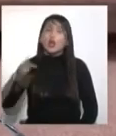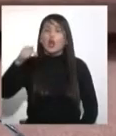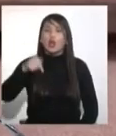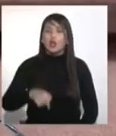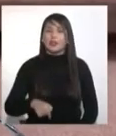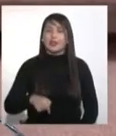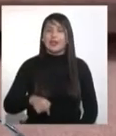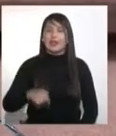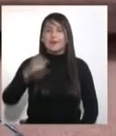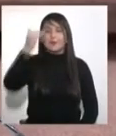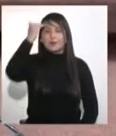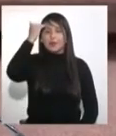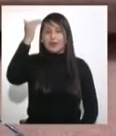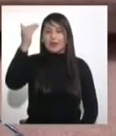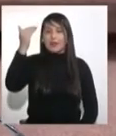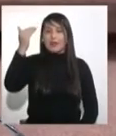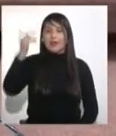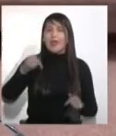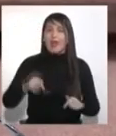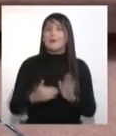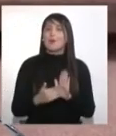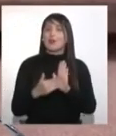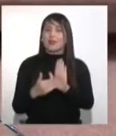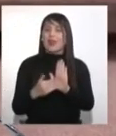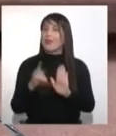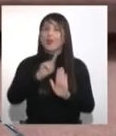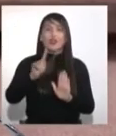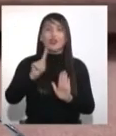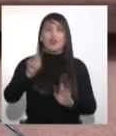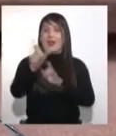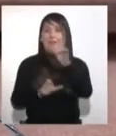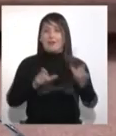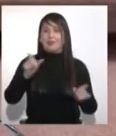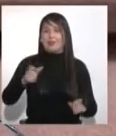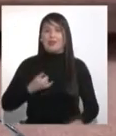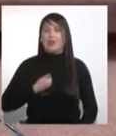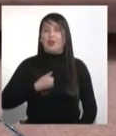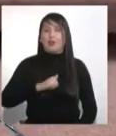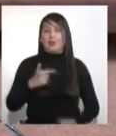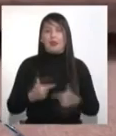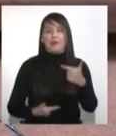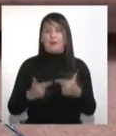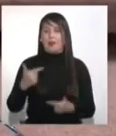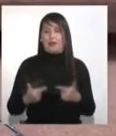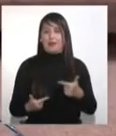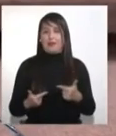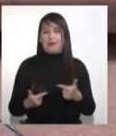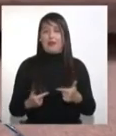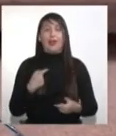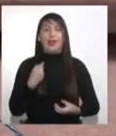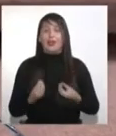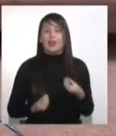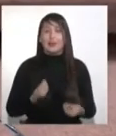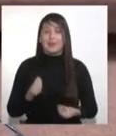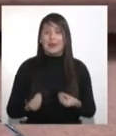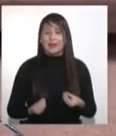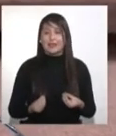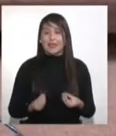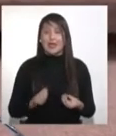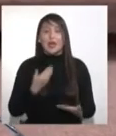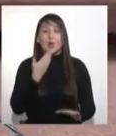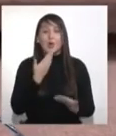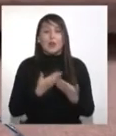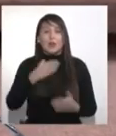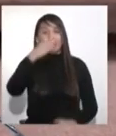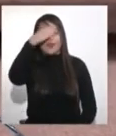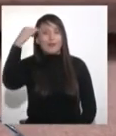estos días, ha quedado demostrado que no es la gente a la que no le gusta la política, sino que lo que ocurre es que cuando nos olvidamos